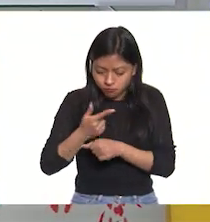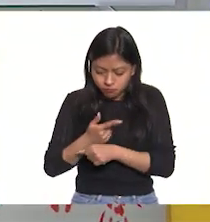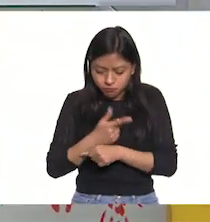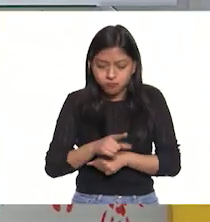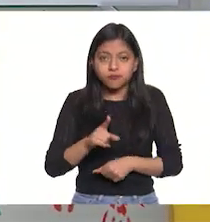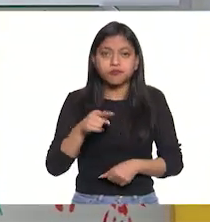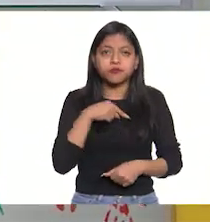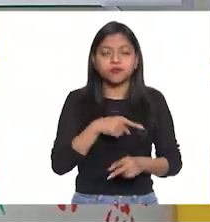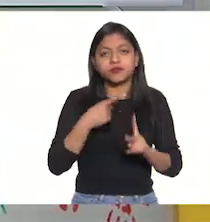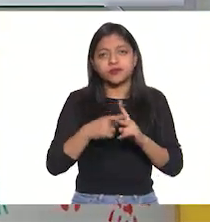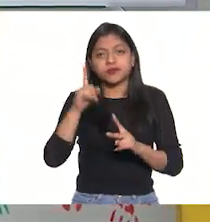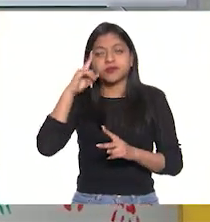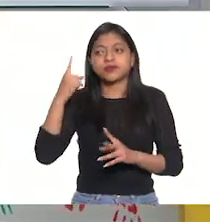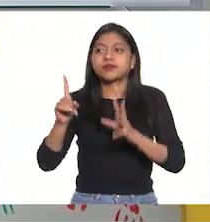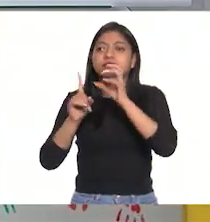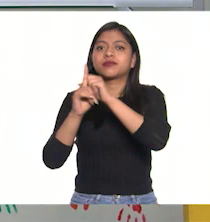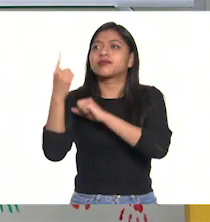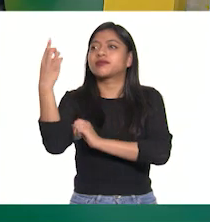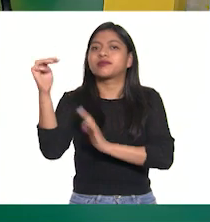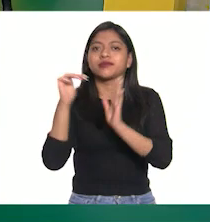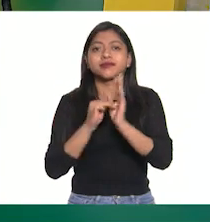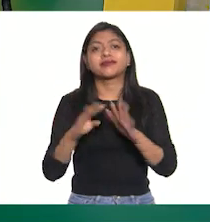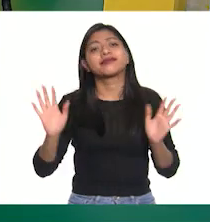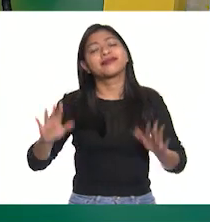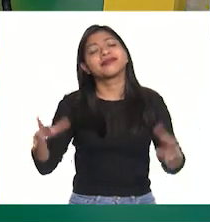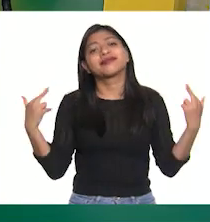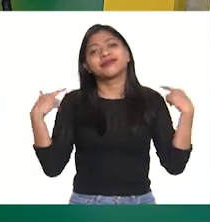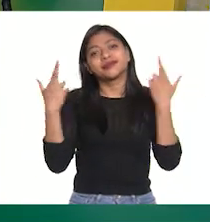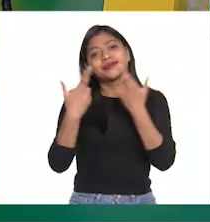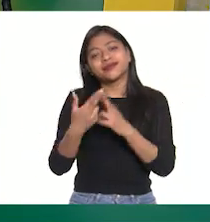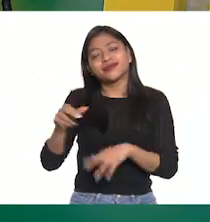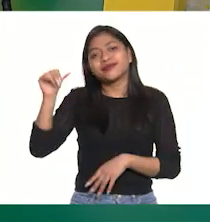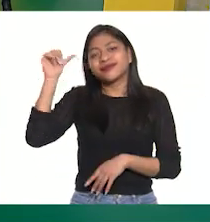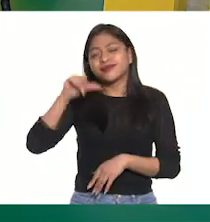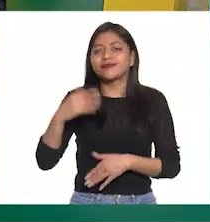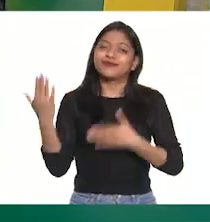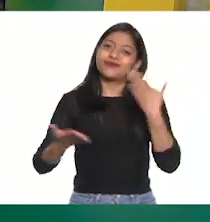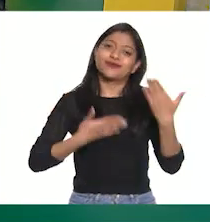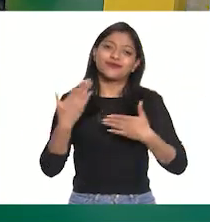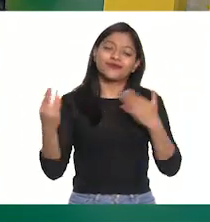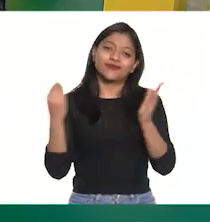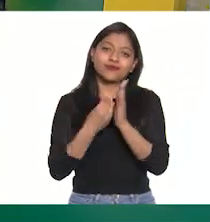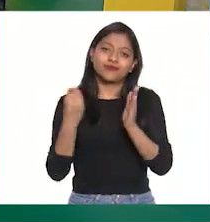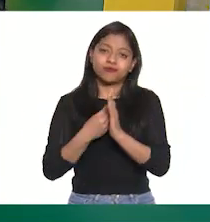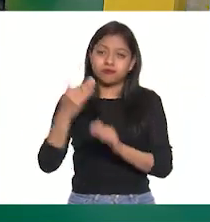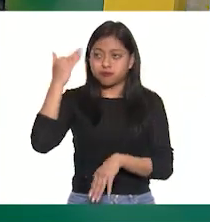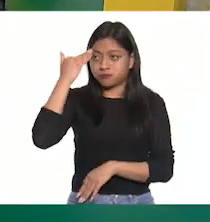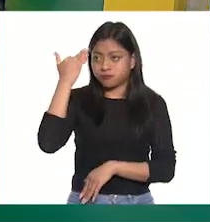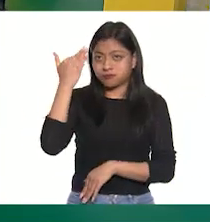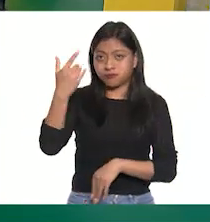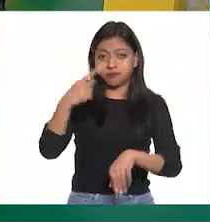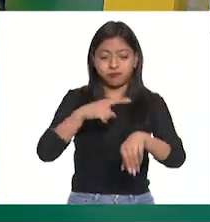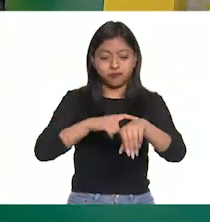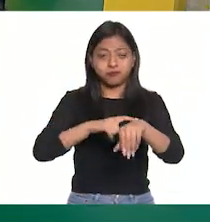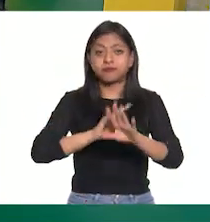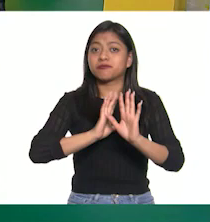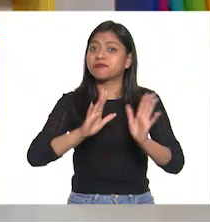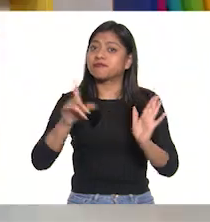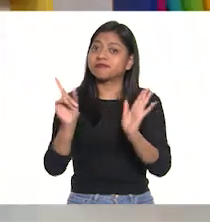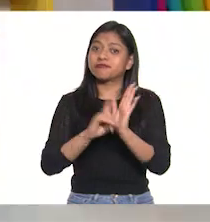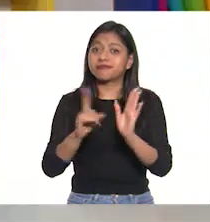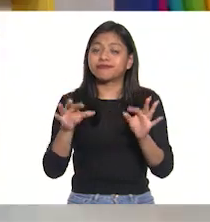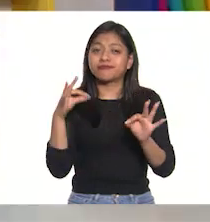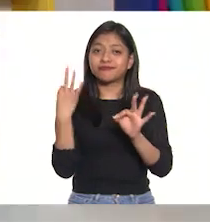les falta para llegar a 1000. Ay, maestra Rosy, nos disfrutamos tanto esta clase que se me fue muy rápido el tiempo y ya se nos